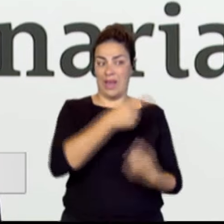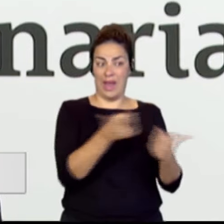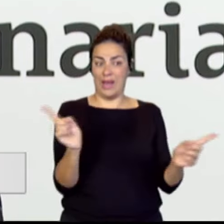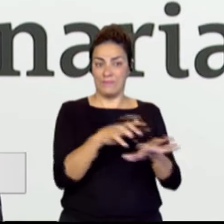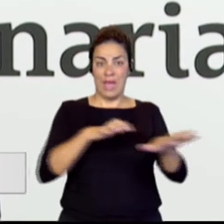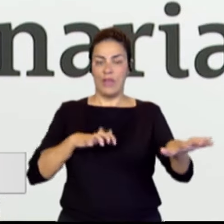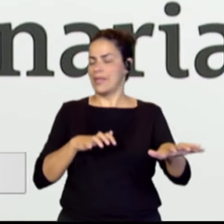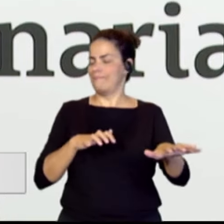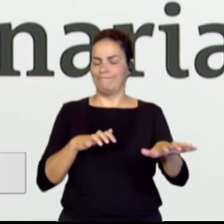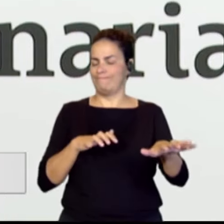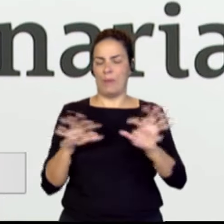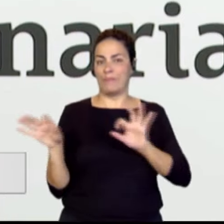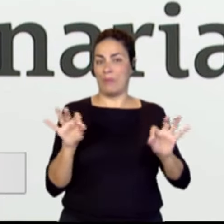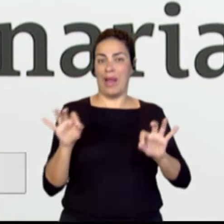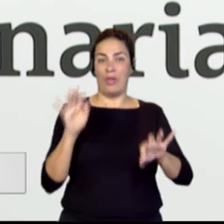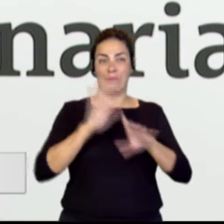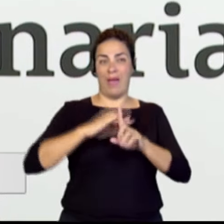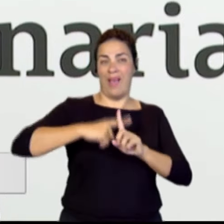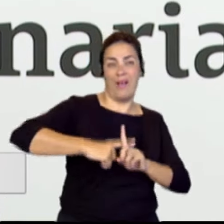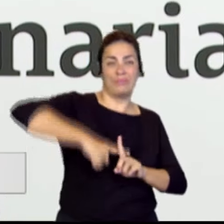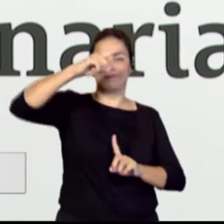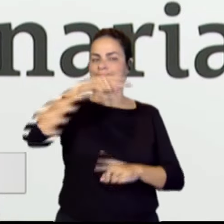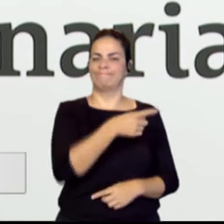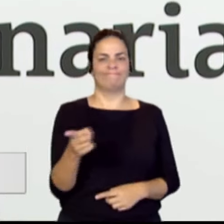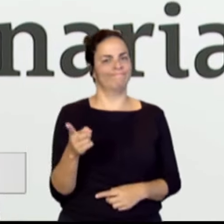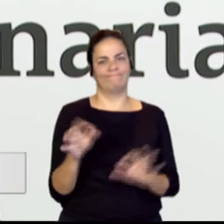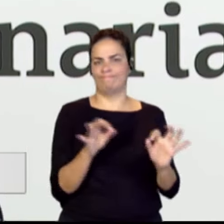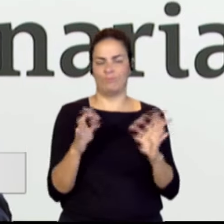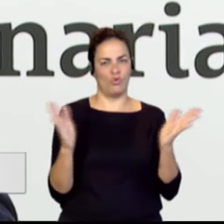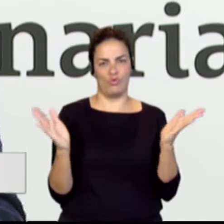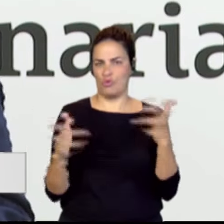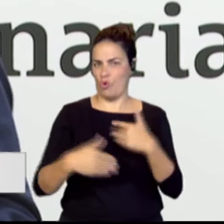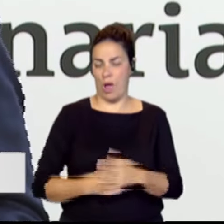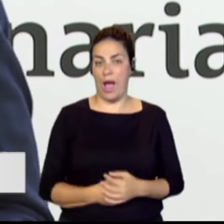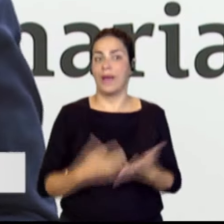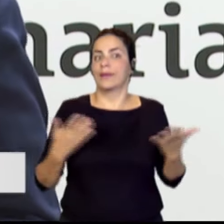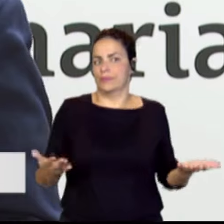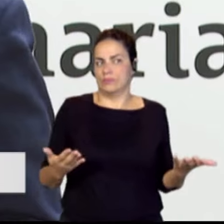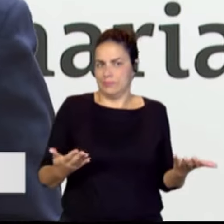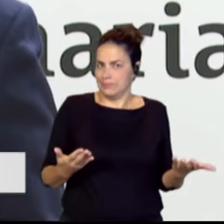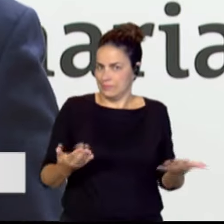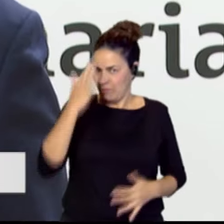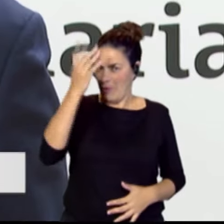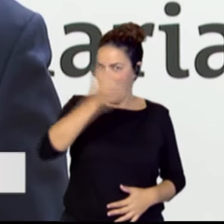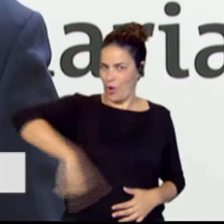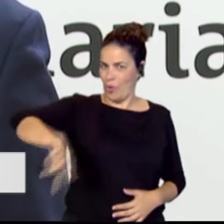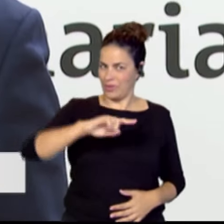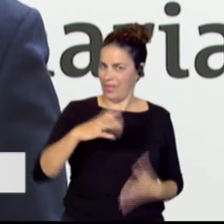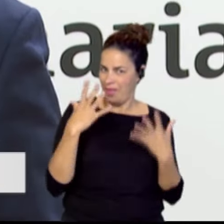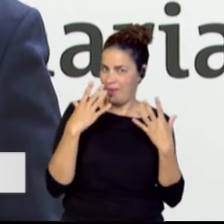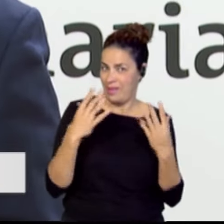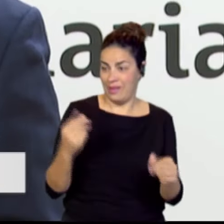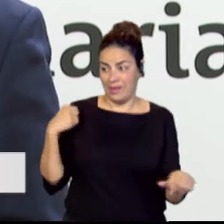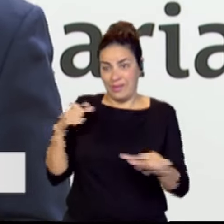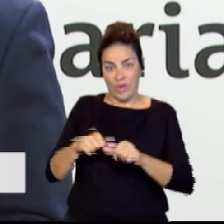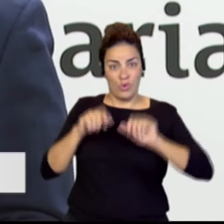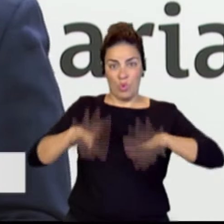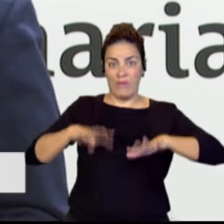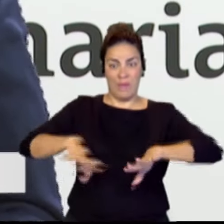están preparados para estos episodios de altas temperaturas y como ustedes comprenderán en 9 meses que llevamos en el